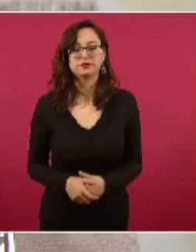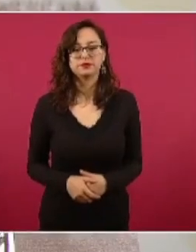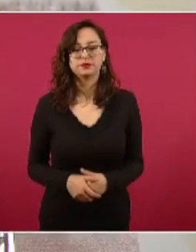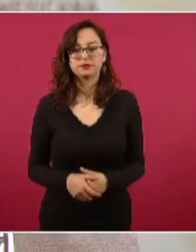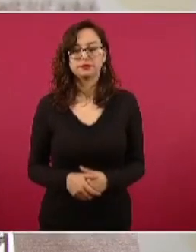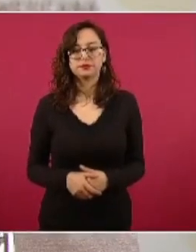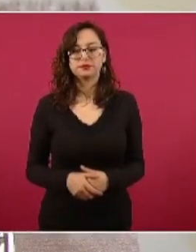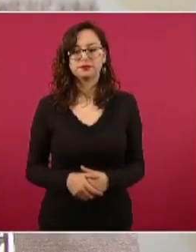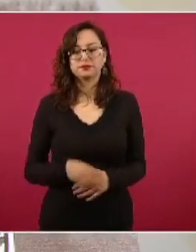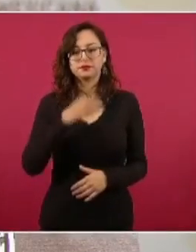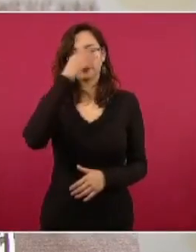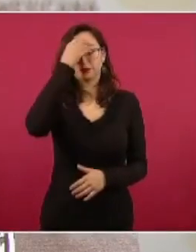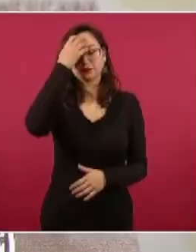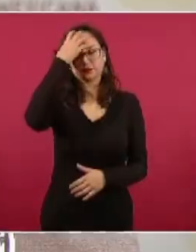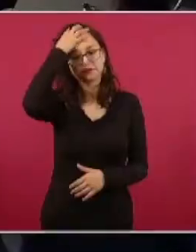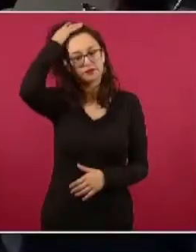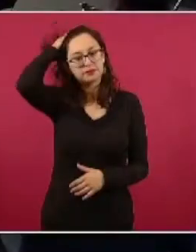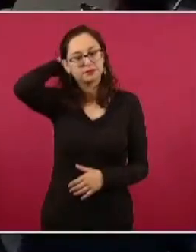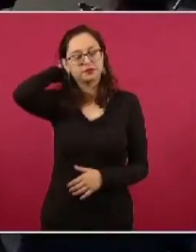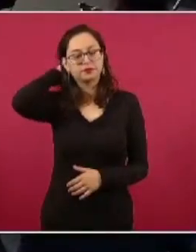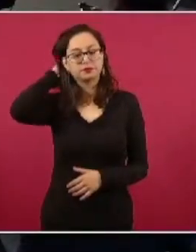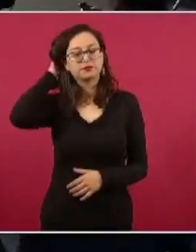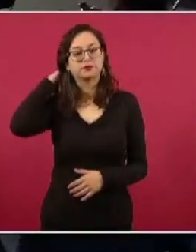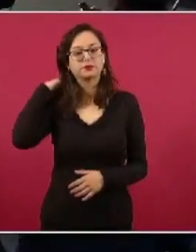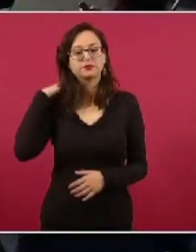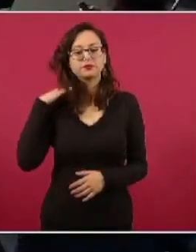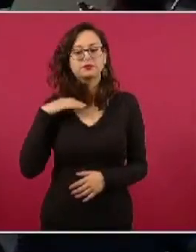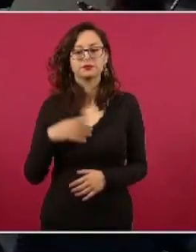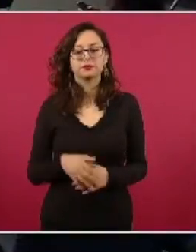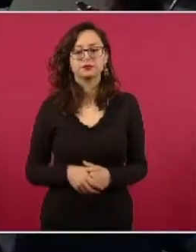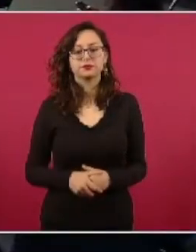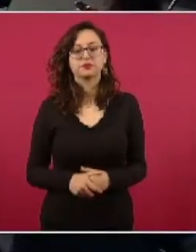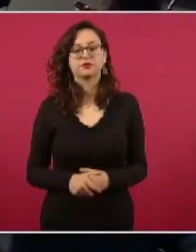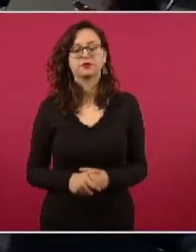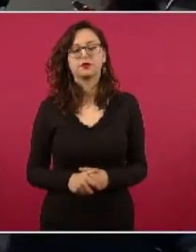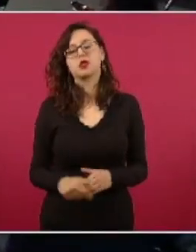En basificación, esto es muy importante,